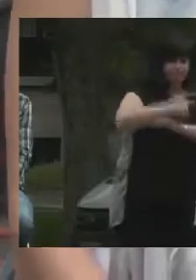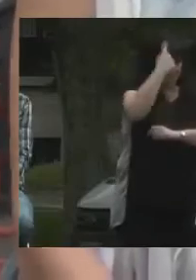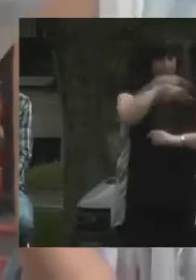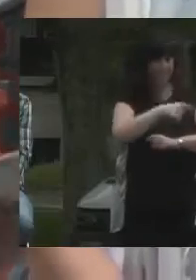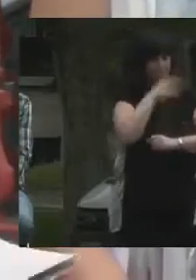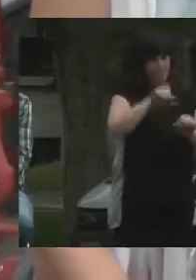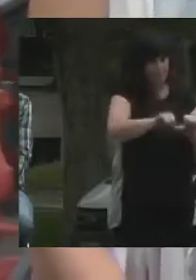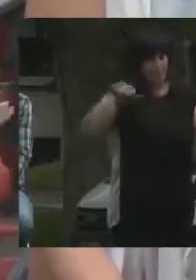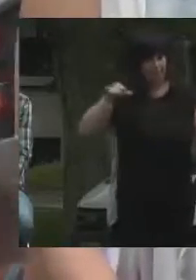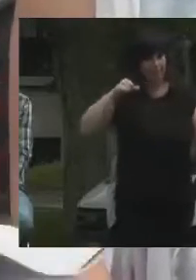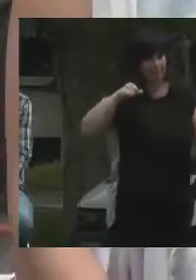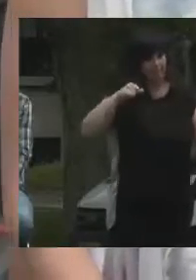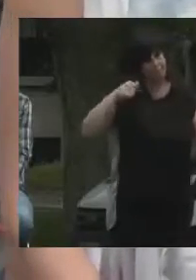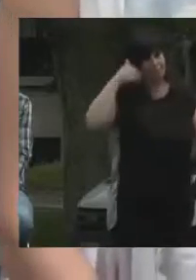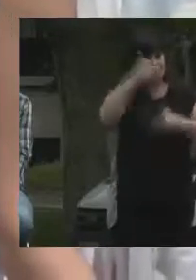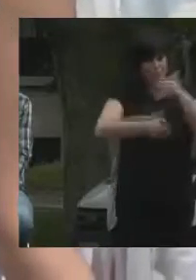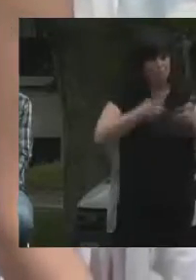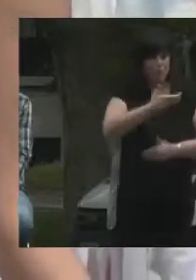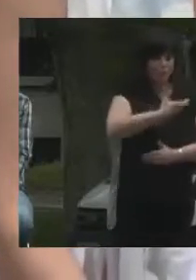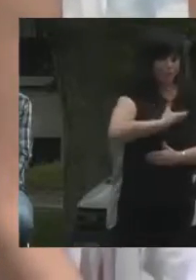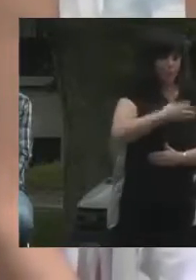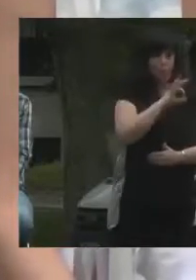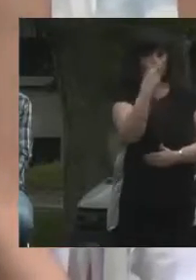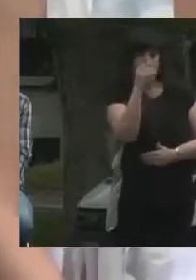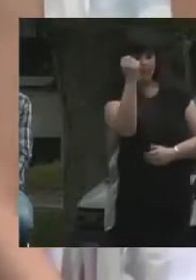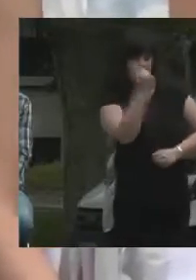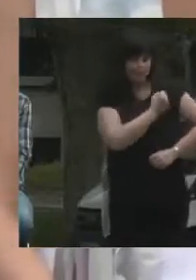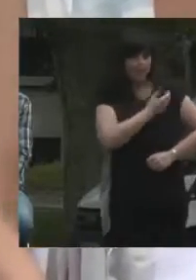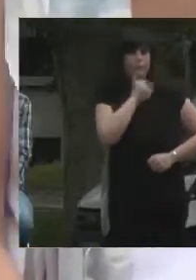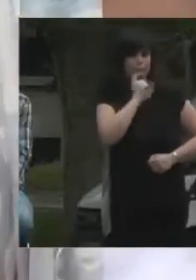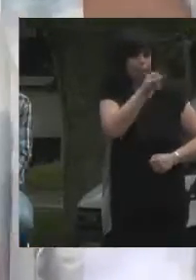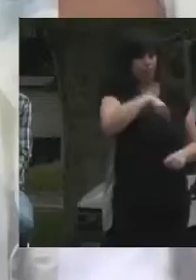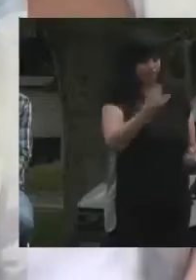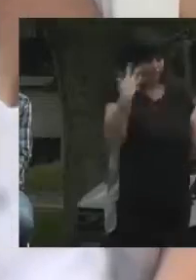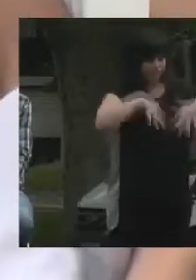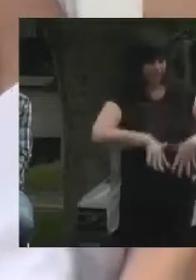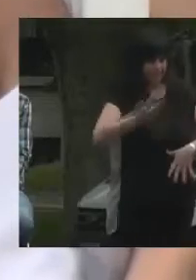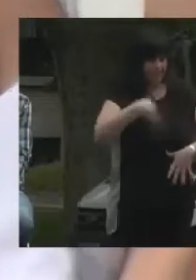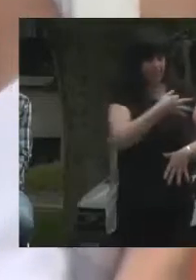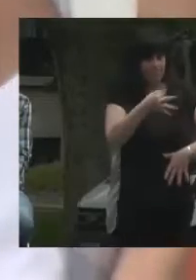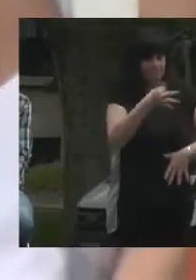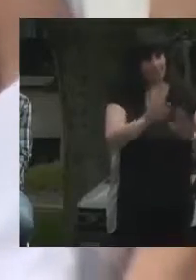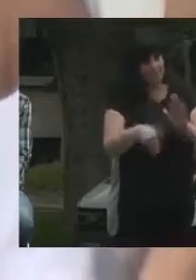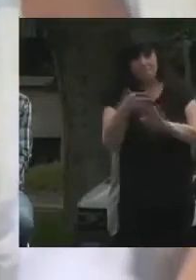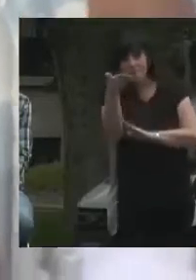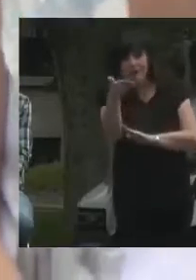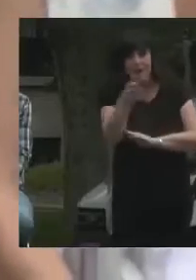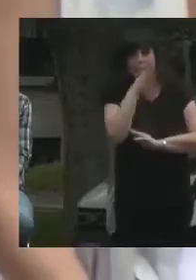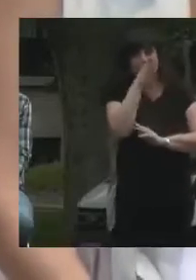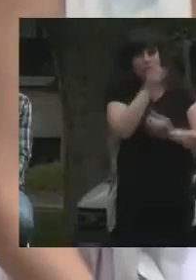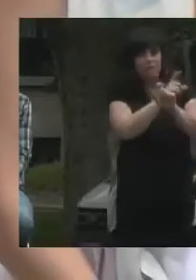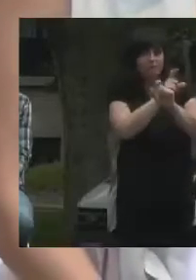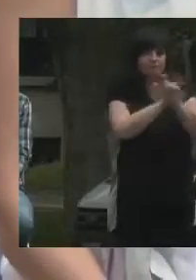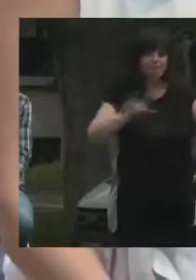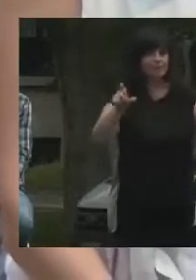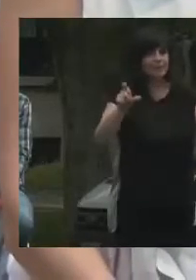anterior, tanto nos procesos municipalistas como o 20 de decembro. Imos a sair, ademais, a recibir cos brazos abertos e a darlle a